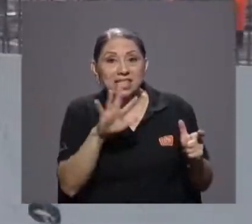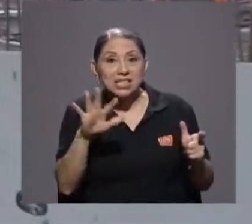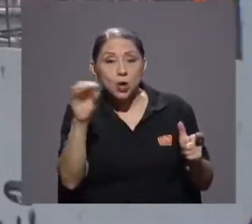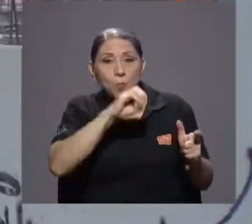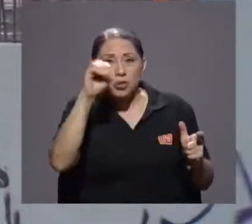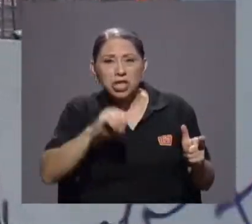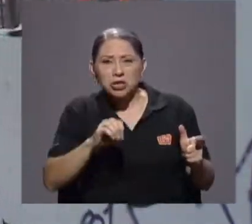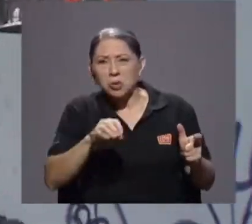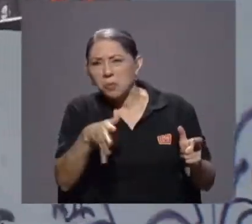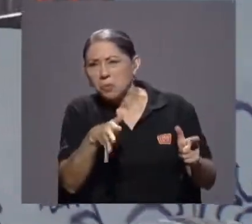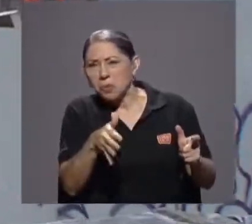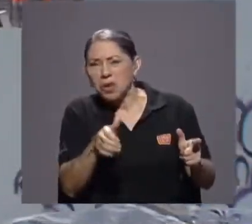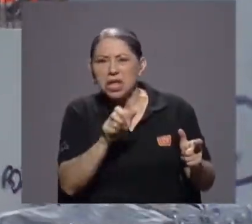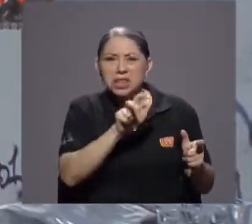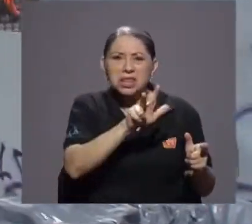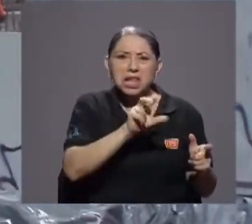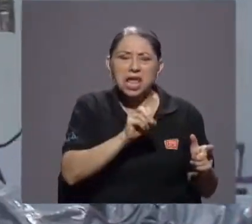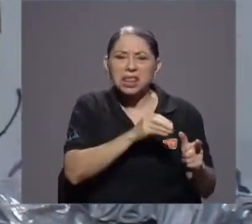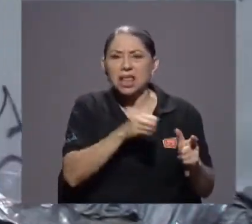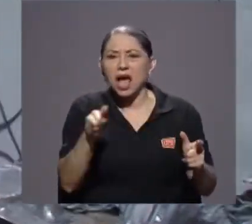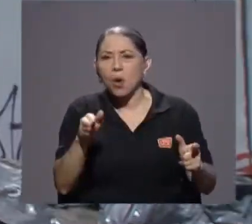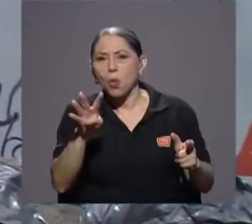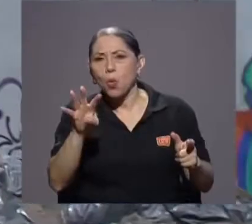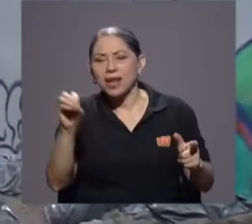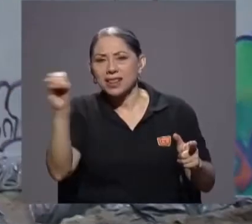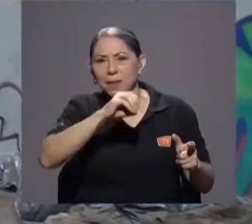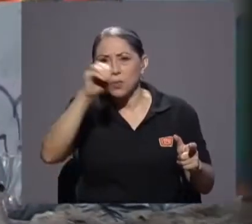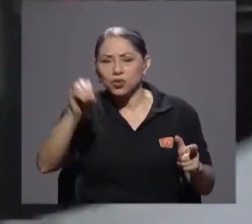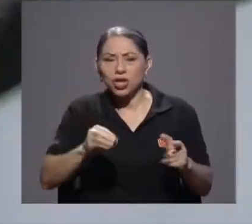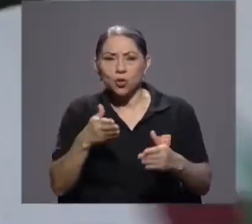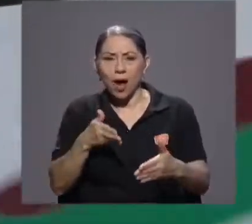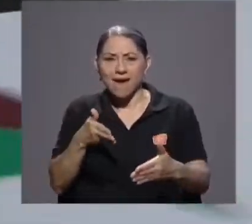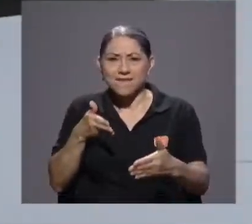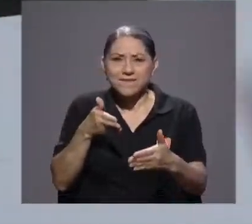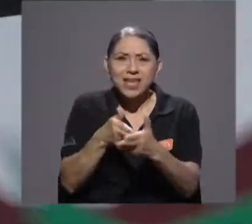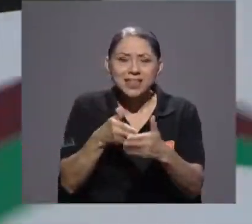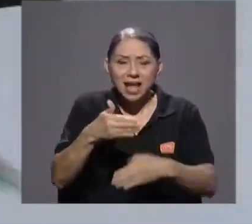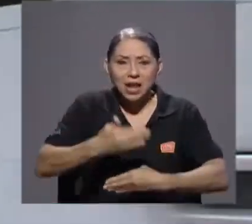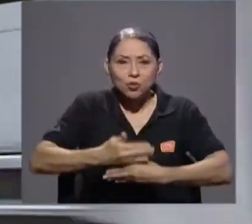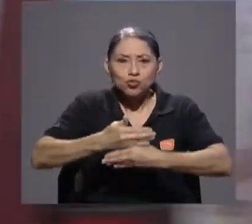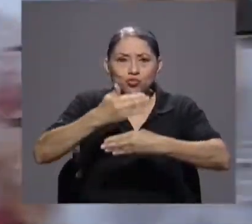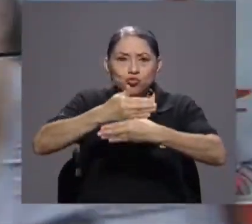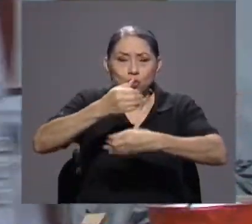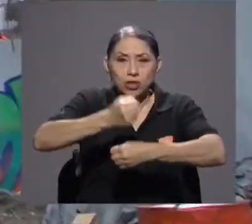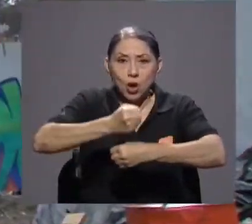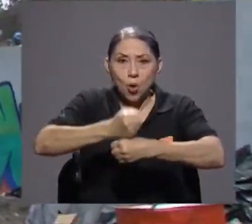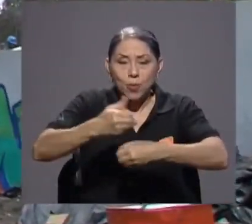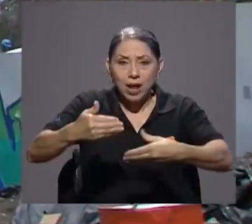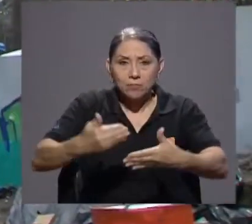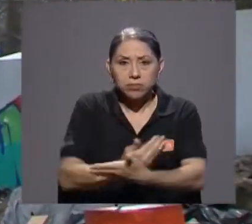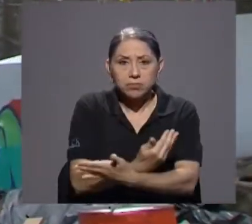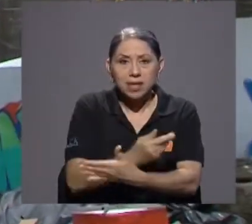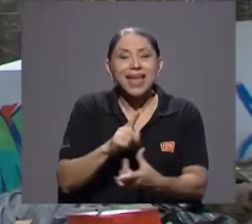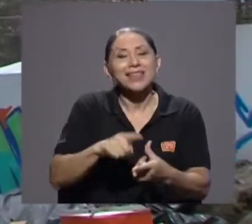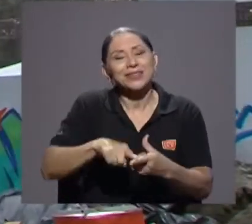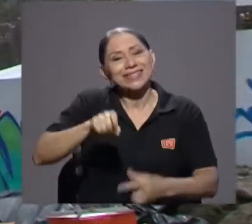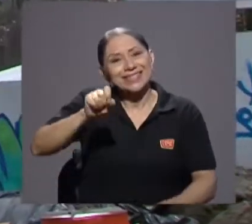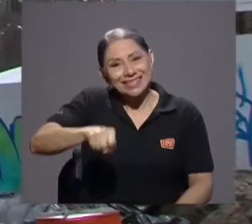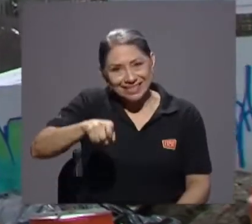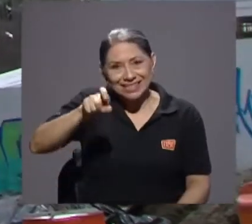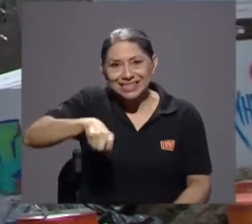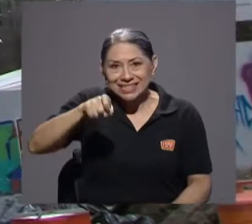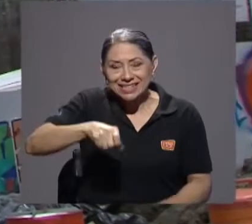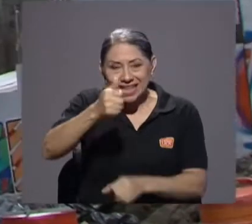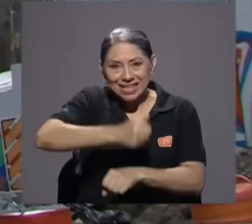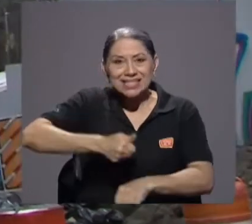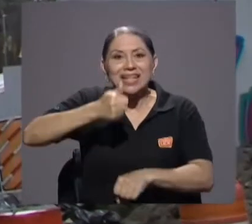alrededor del 30-40% a nivel ya de afectación directa en construcción de obra. Entonces sí hay una absoluta necesidad de establecer una serie de